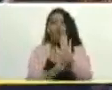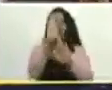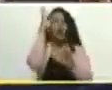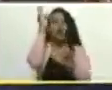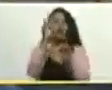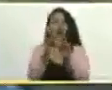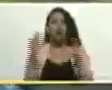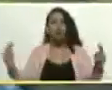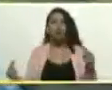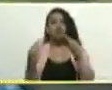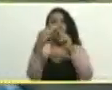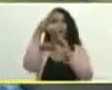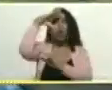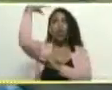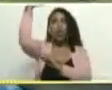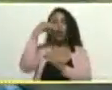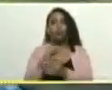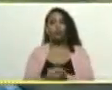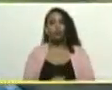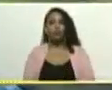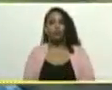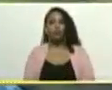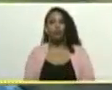en el encuentro con Dios